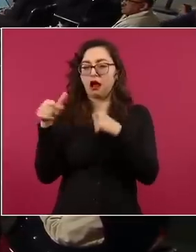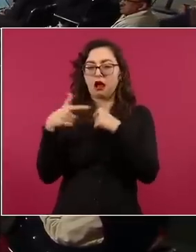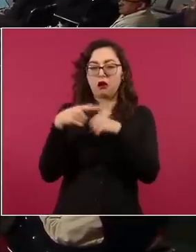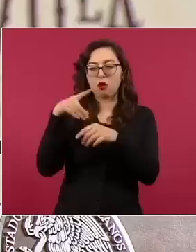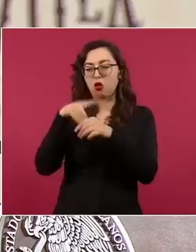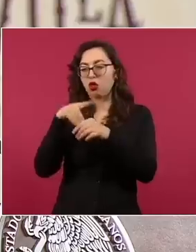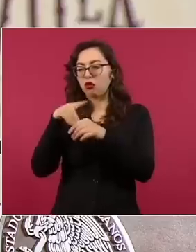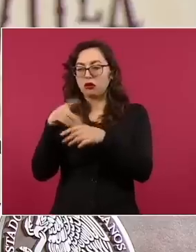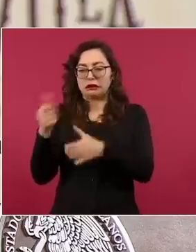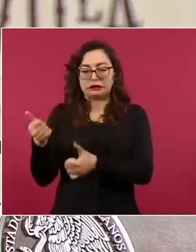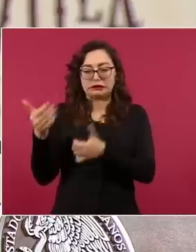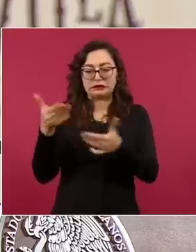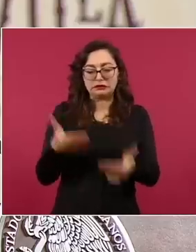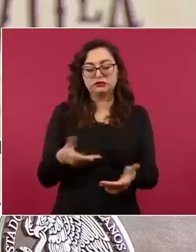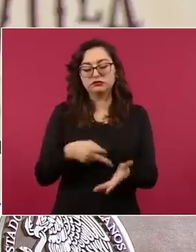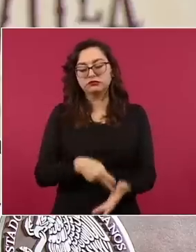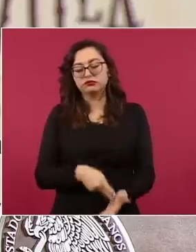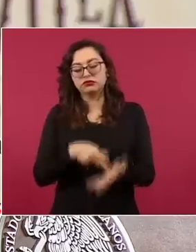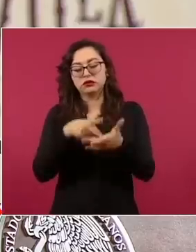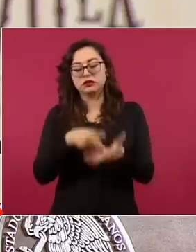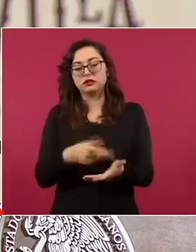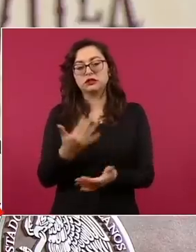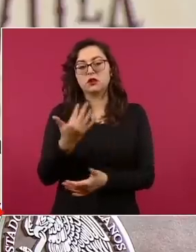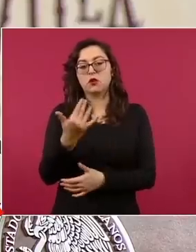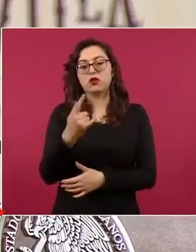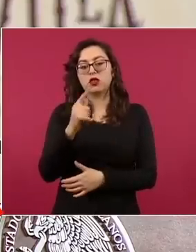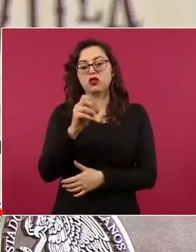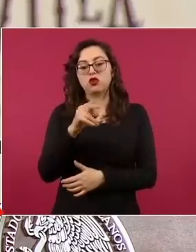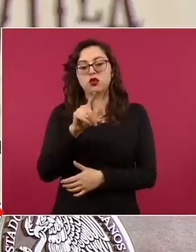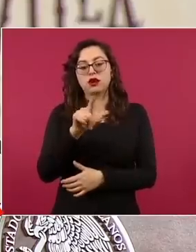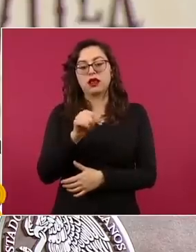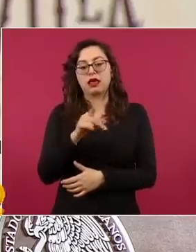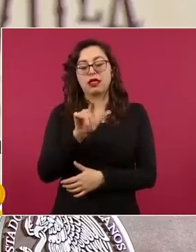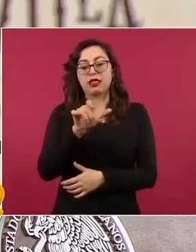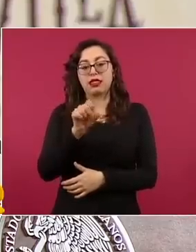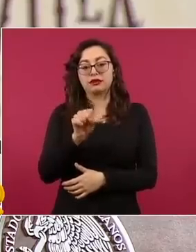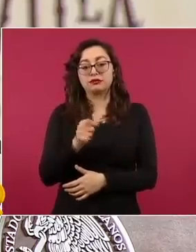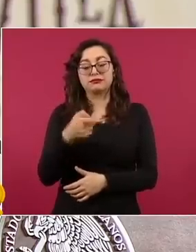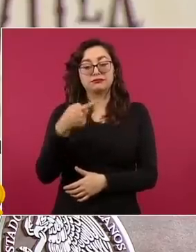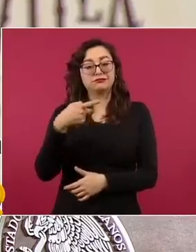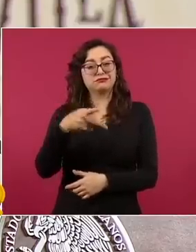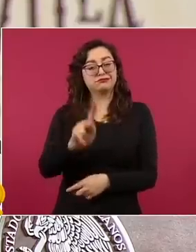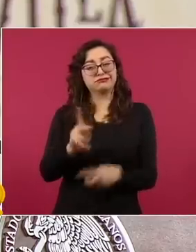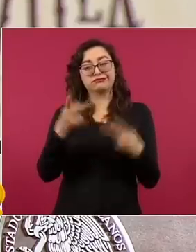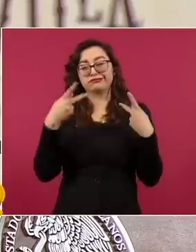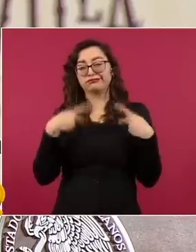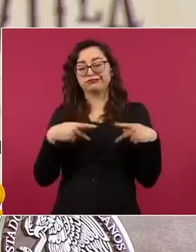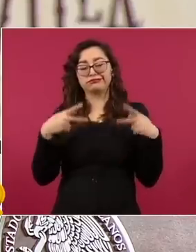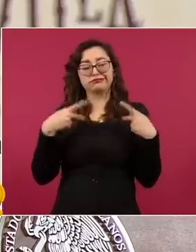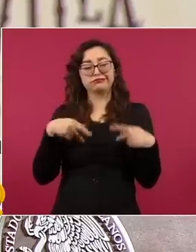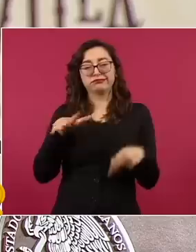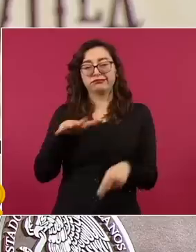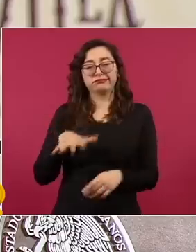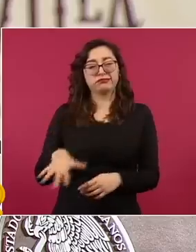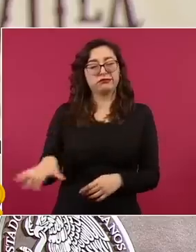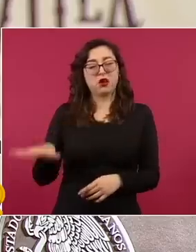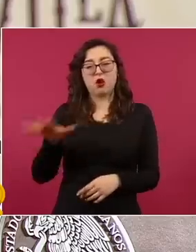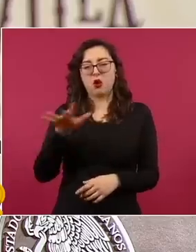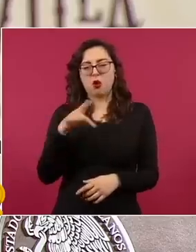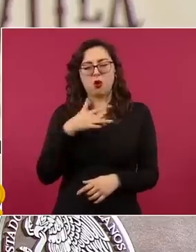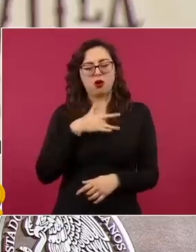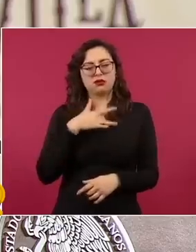era 50 toneladas, pero la respuesta fue muy buena. Se